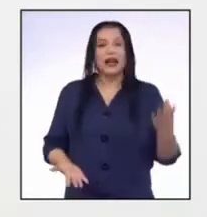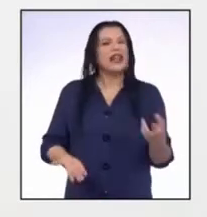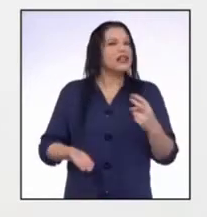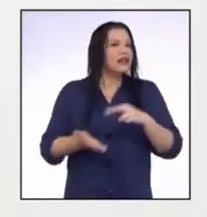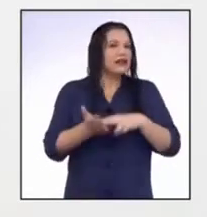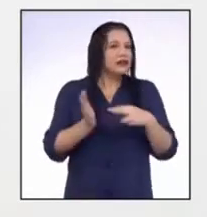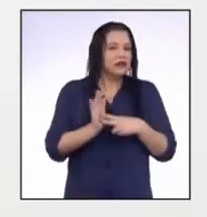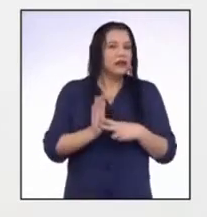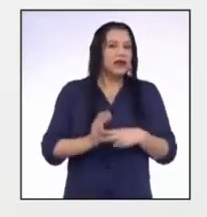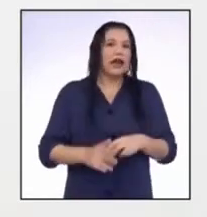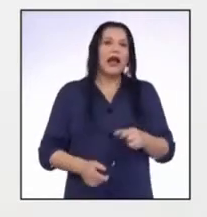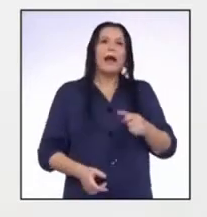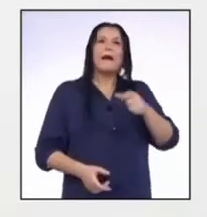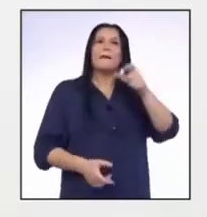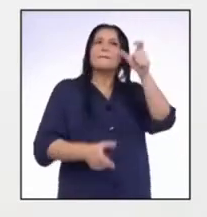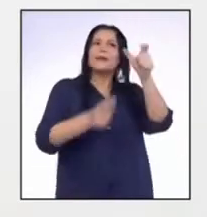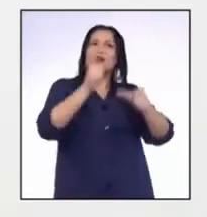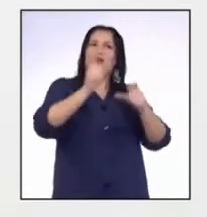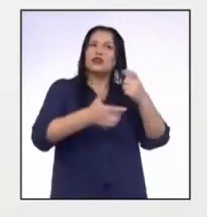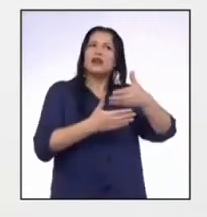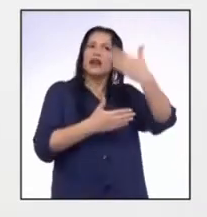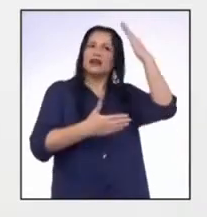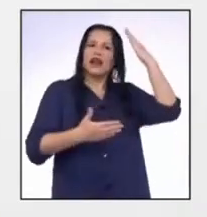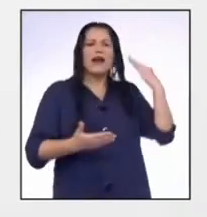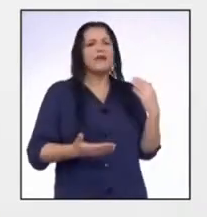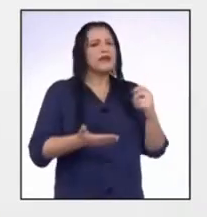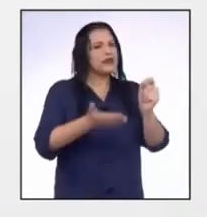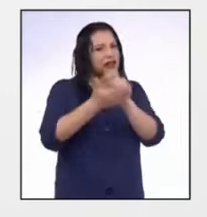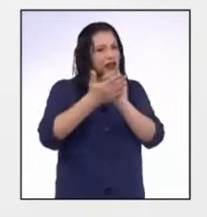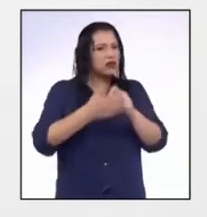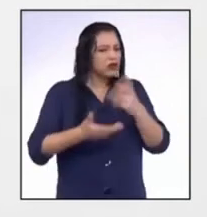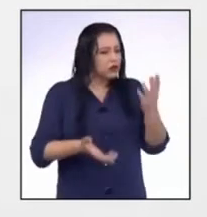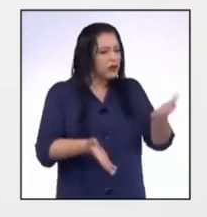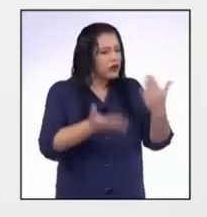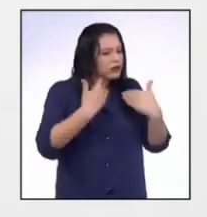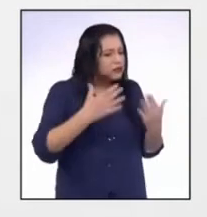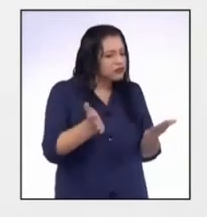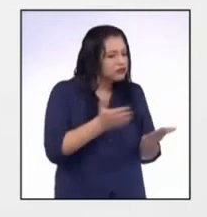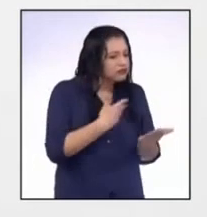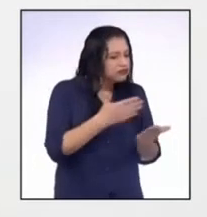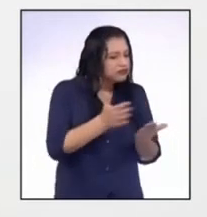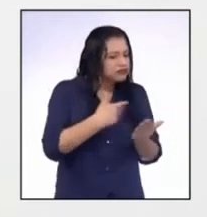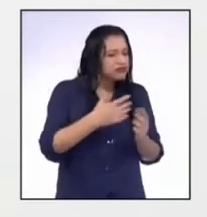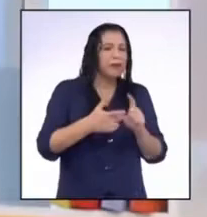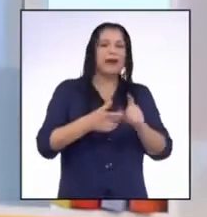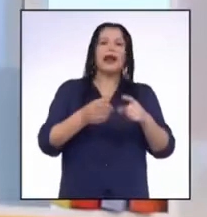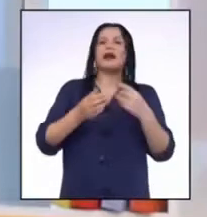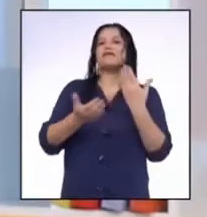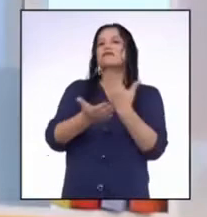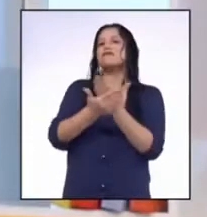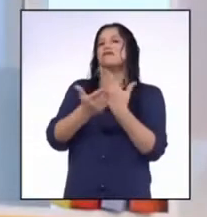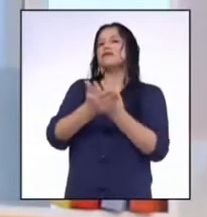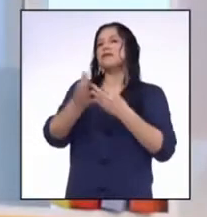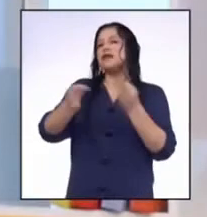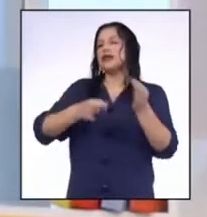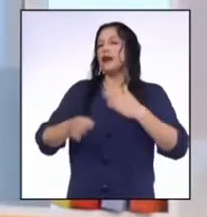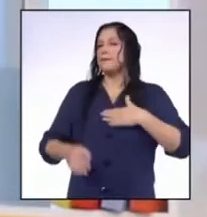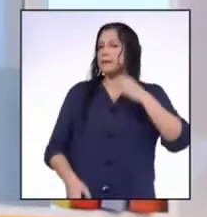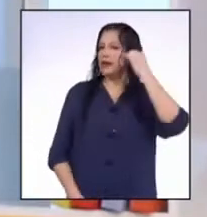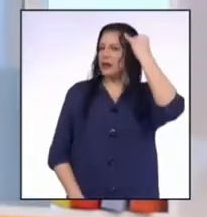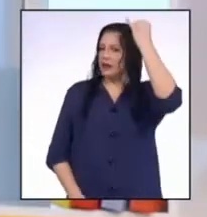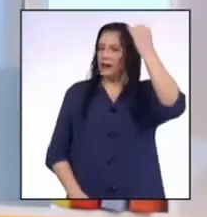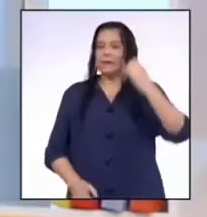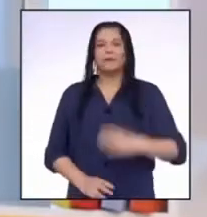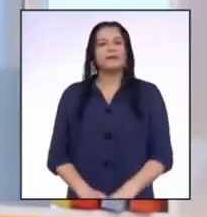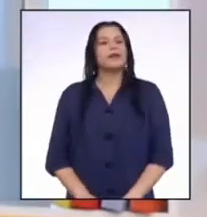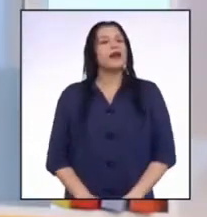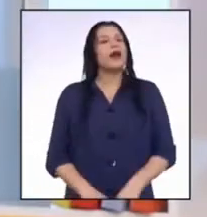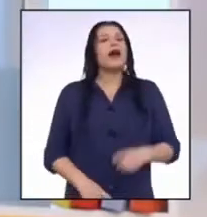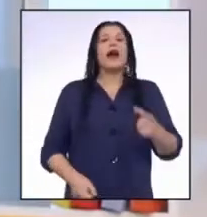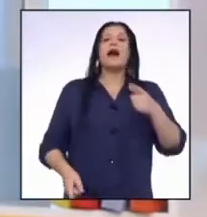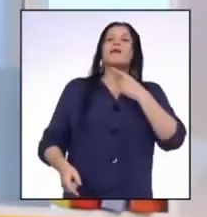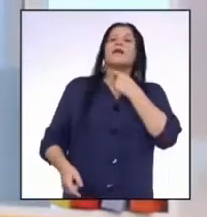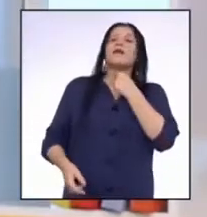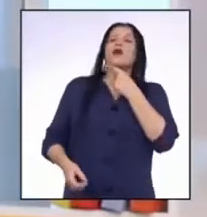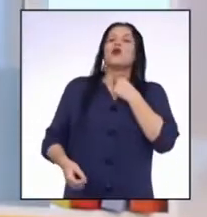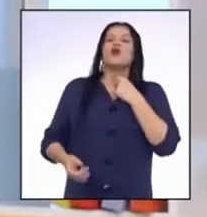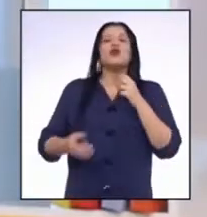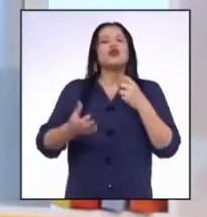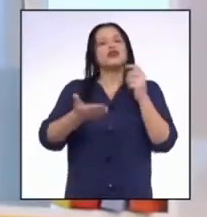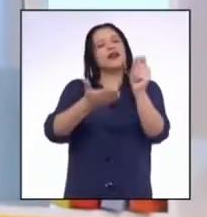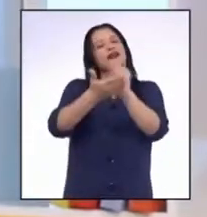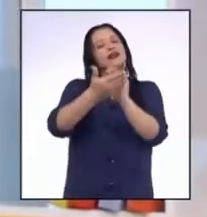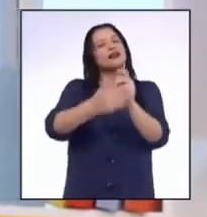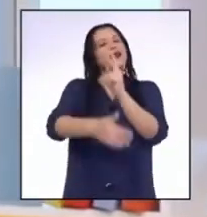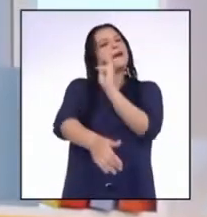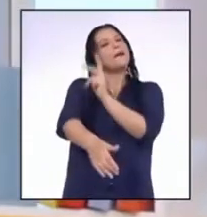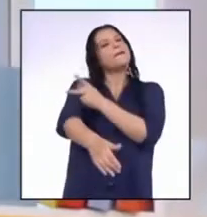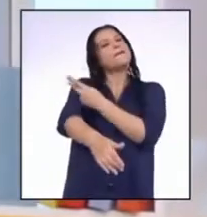decir, autores de los que nos podemos valer para argumentar nuestra idea. Profesora, a mí me encanta escribir poemas y